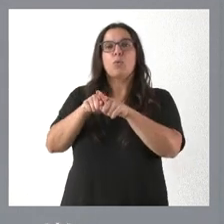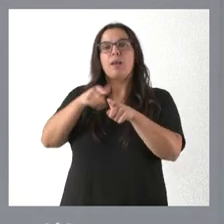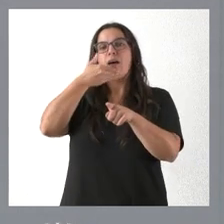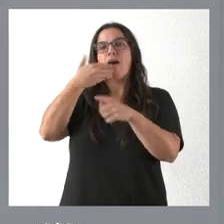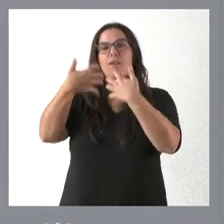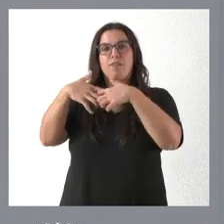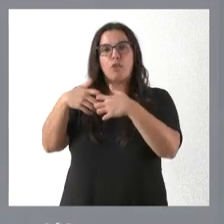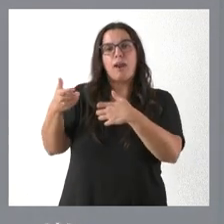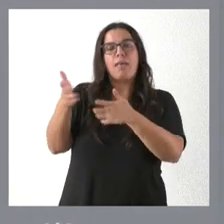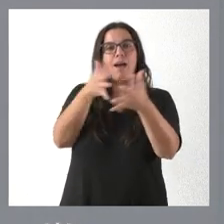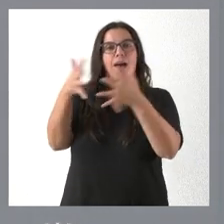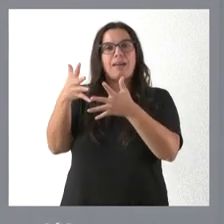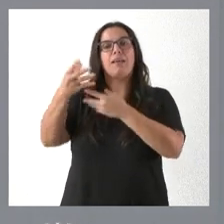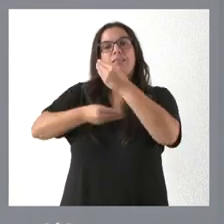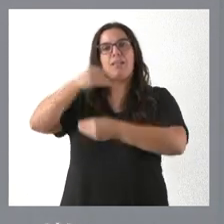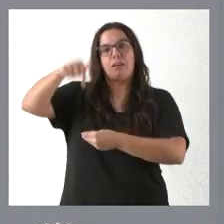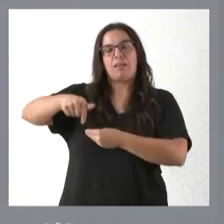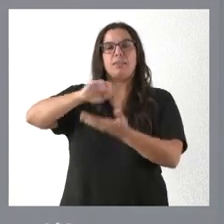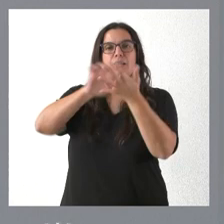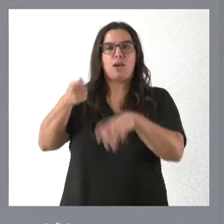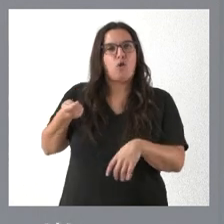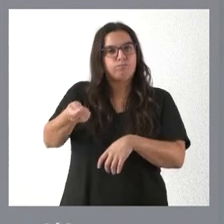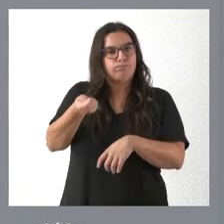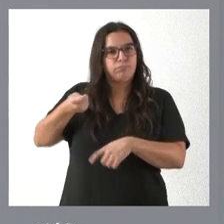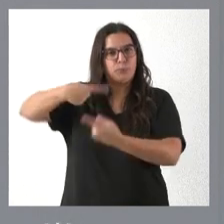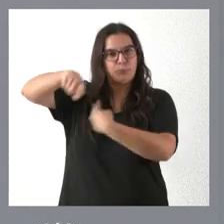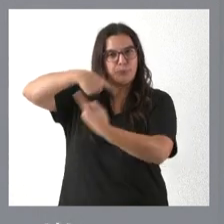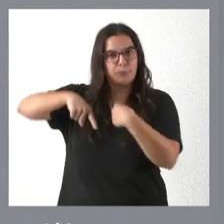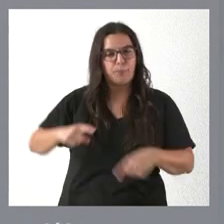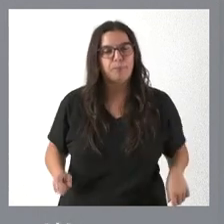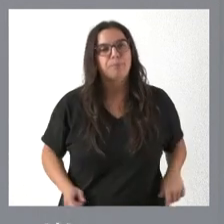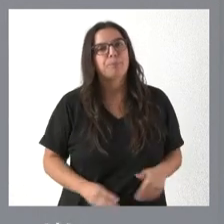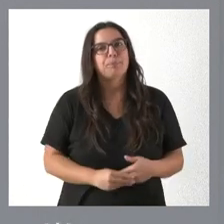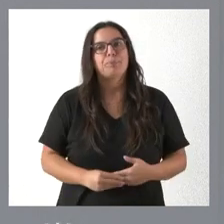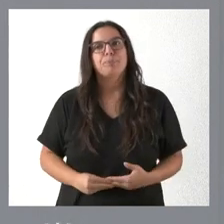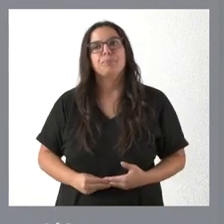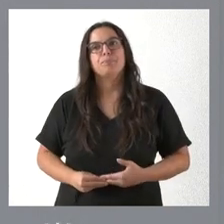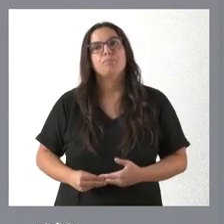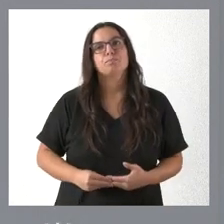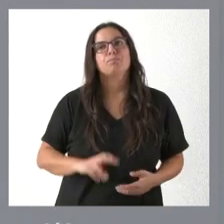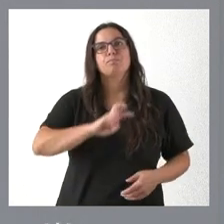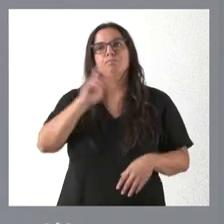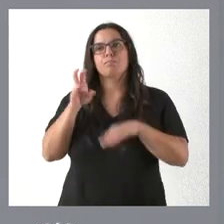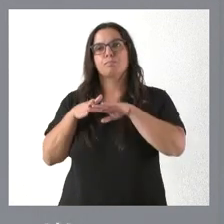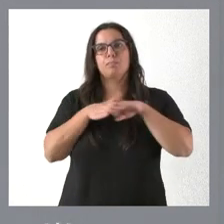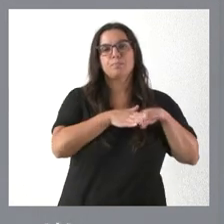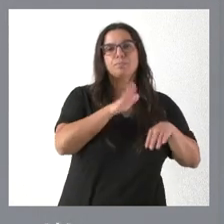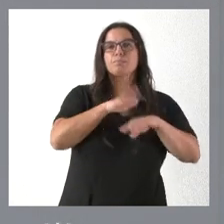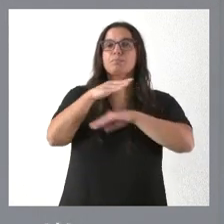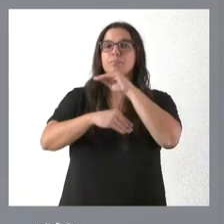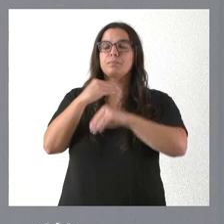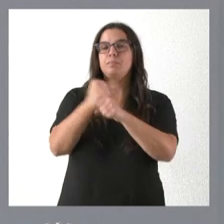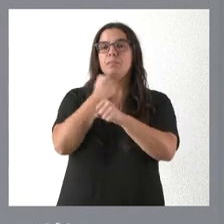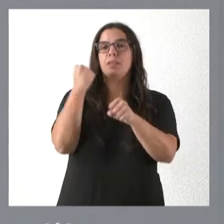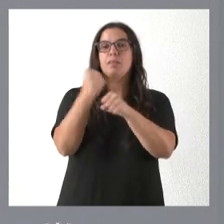comercializan en Castilla y León por otro lado para realizar trabajos